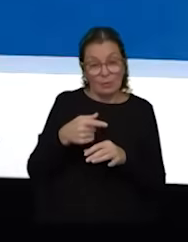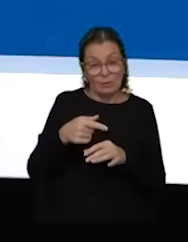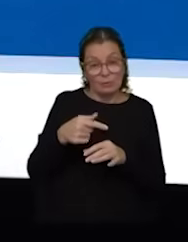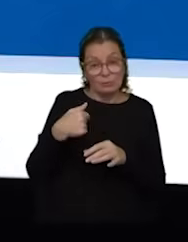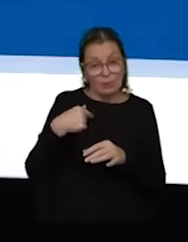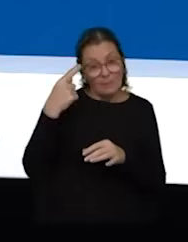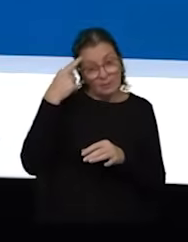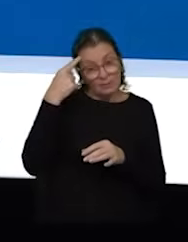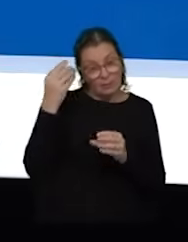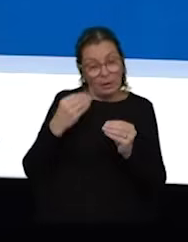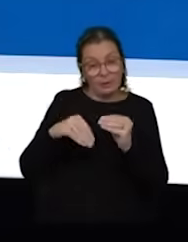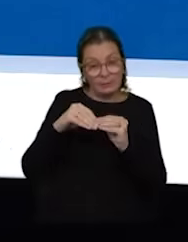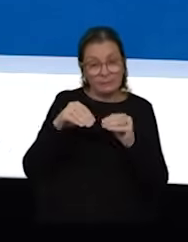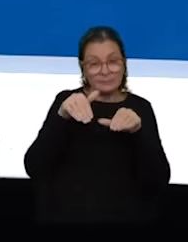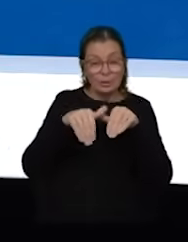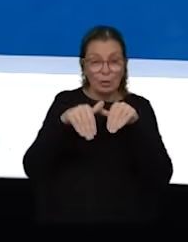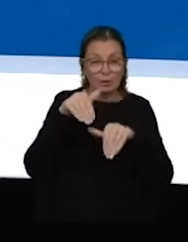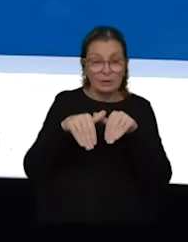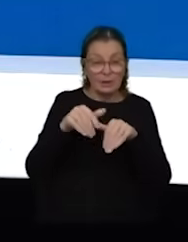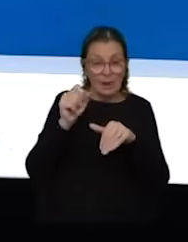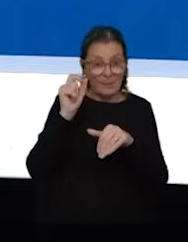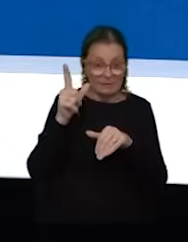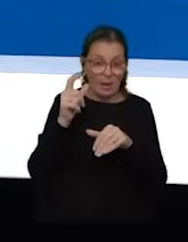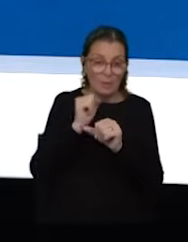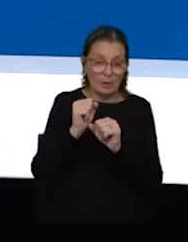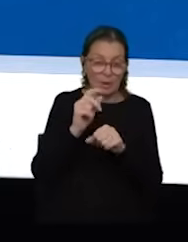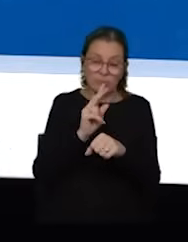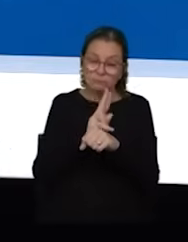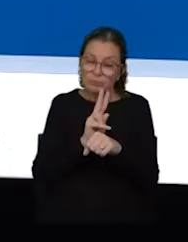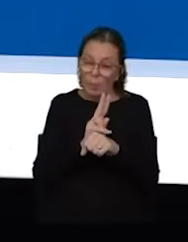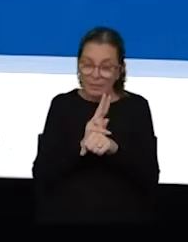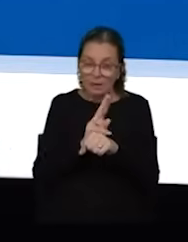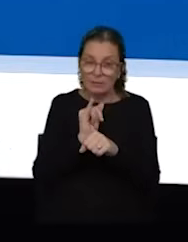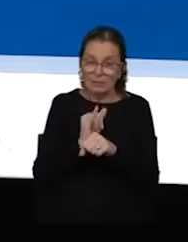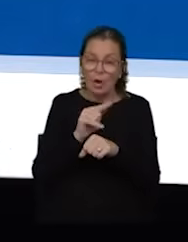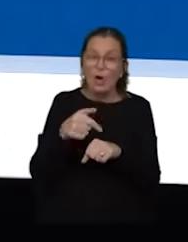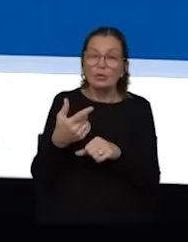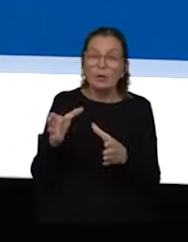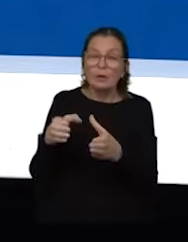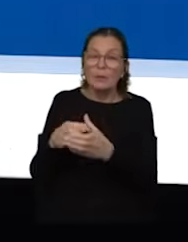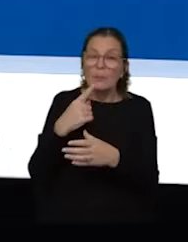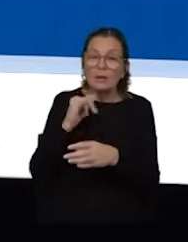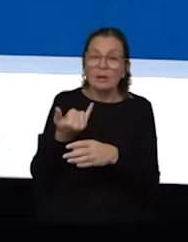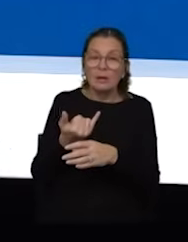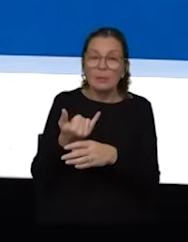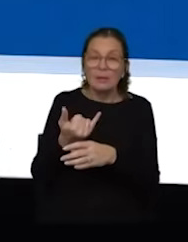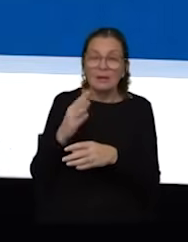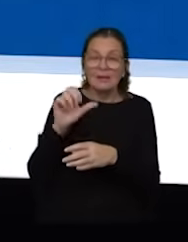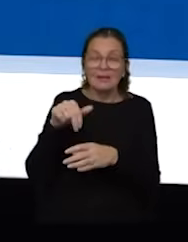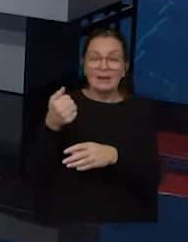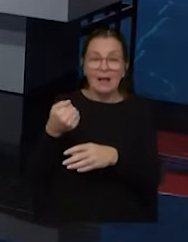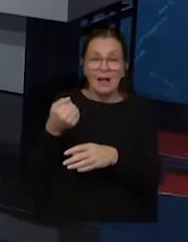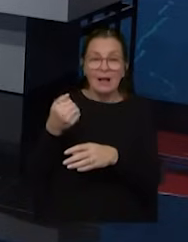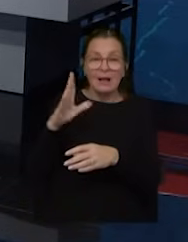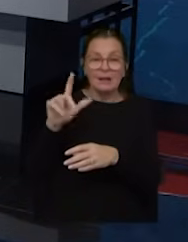yo creo además de la corte electoral con sus capacidades inspectivas otro tipo de organismos Como por ejemplo la senaclaft ahora es cierto